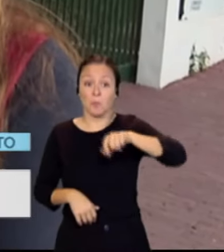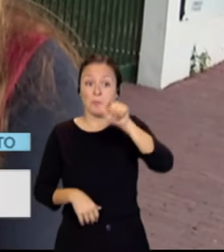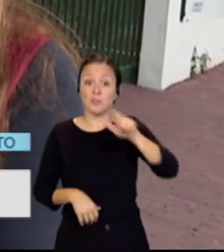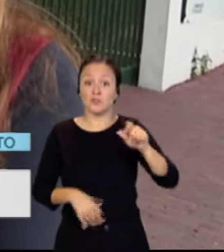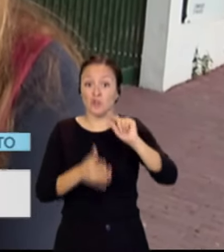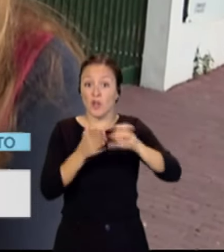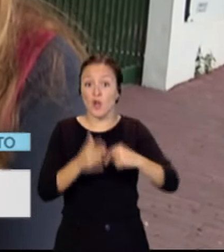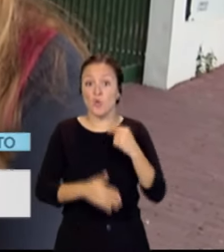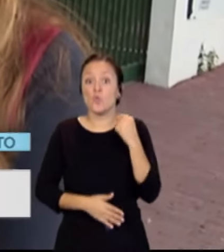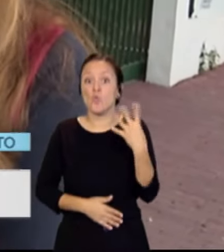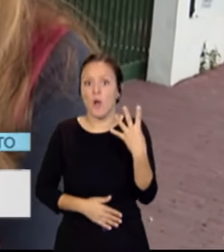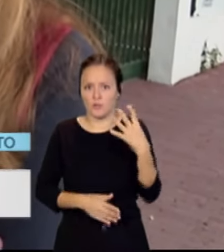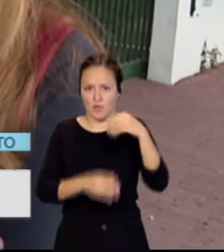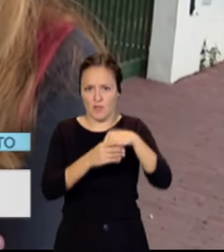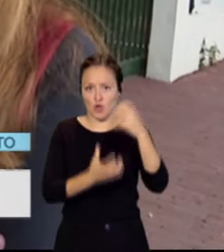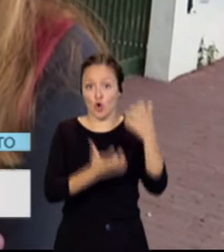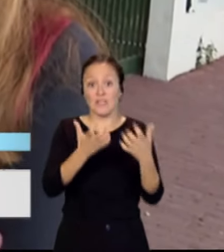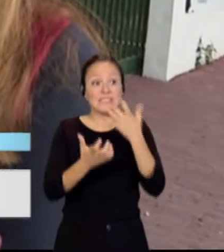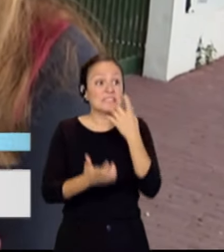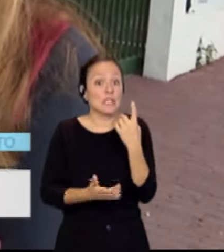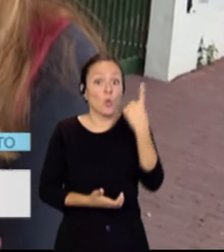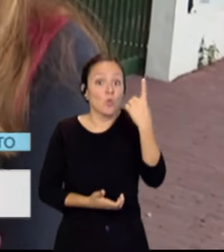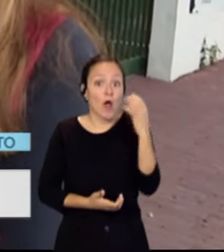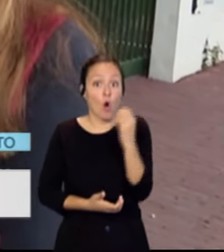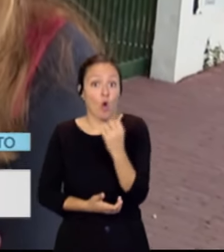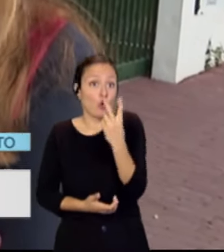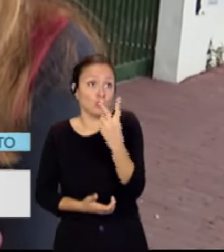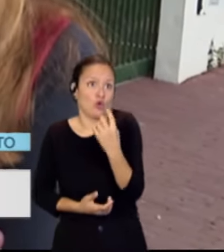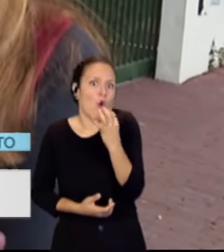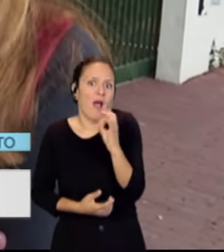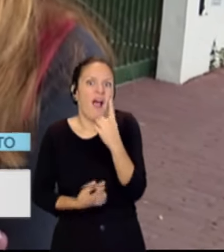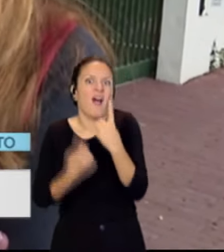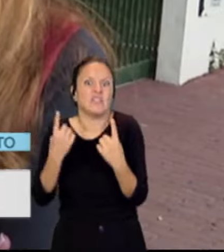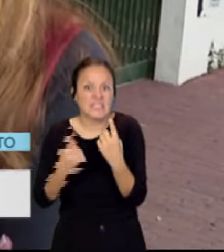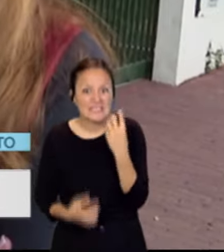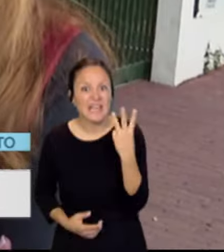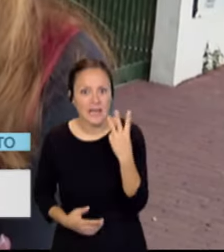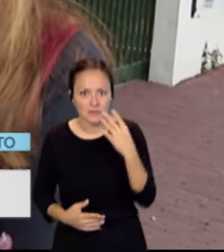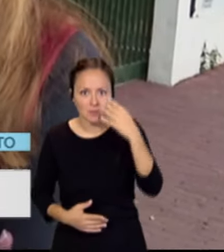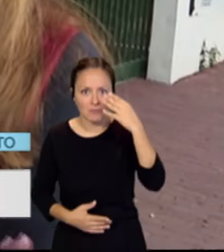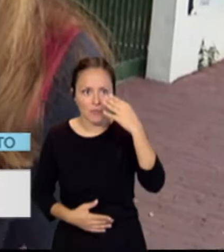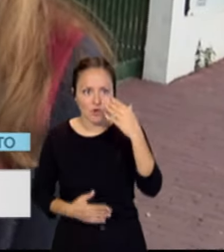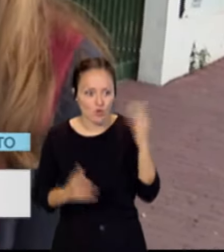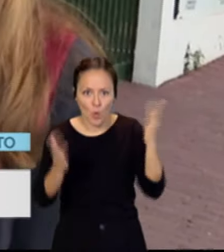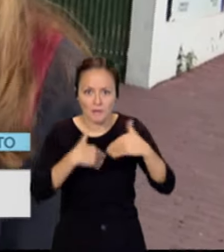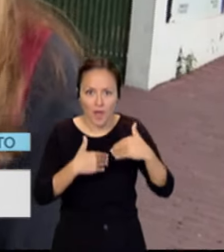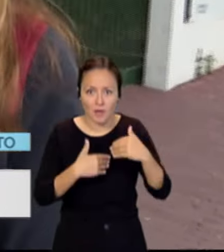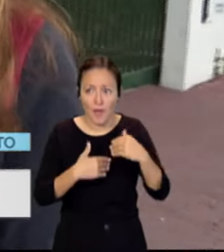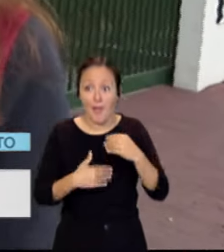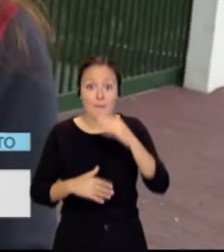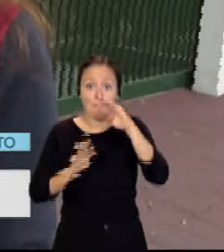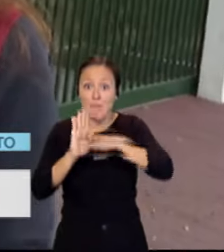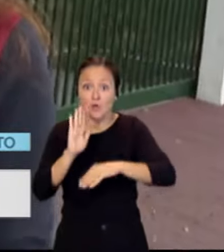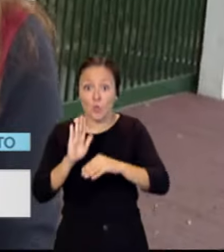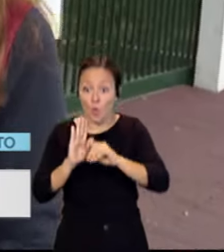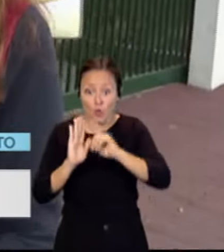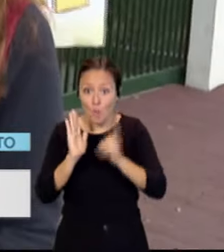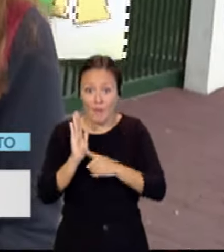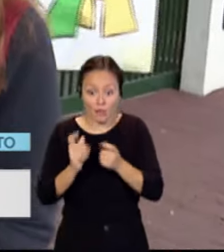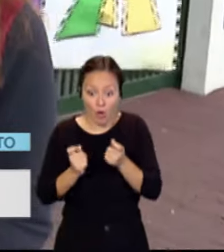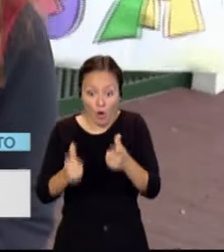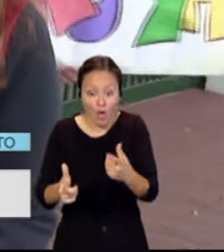a la cocina y en cuanto falta una o dos o a veces tres pues no reciben el menú completo Entonces los